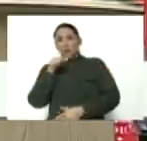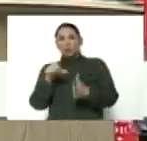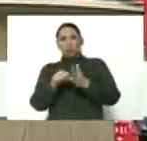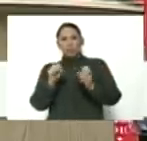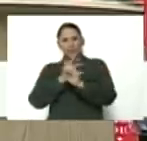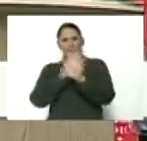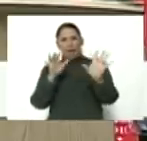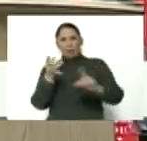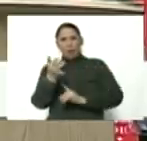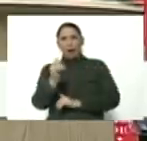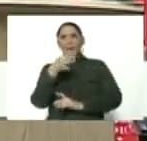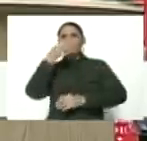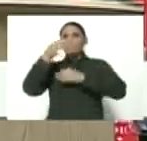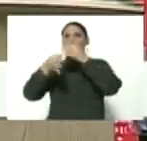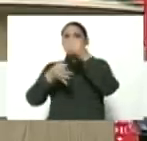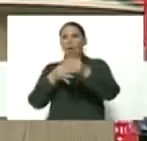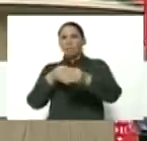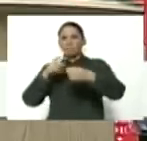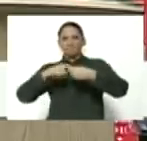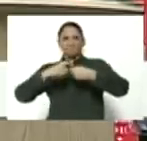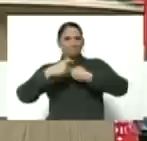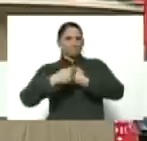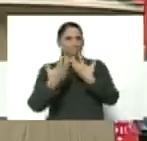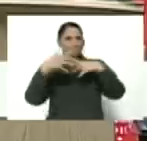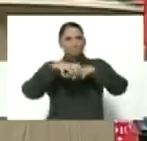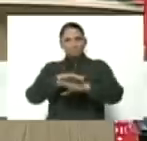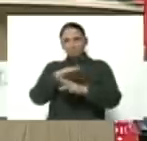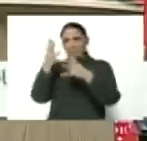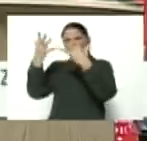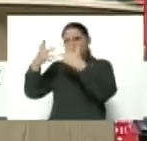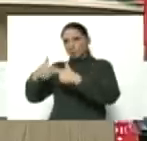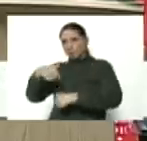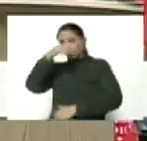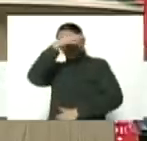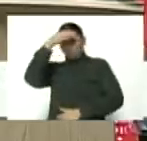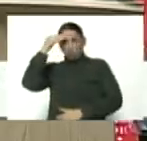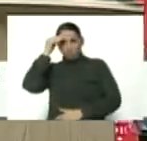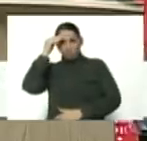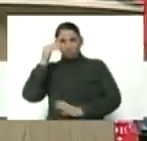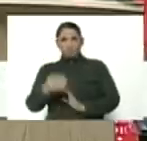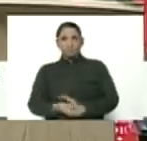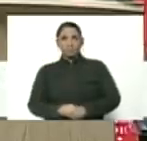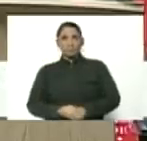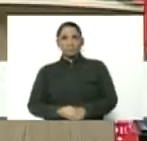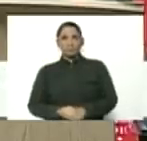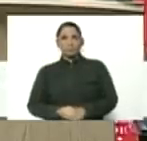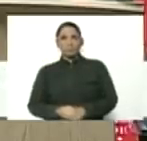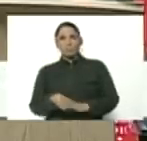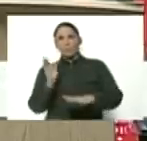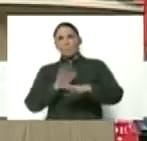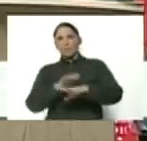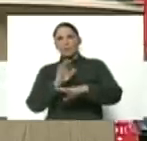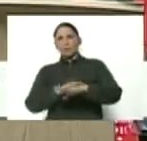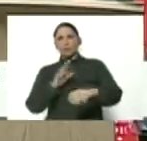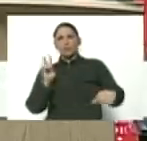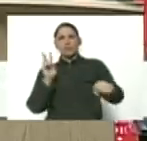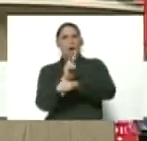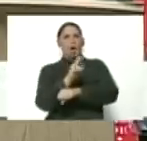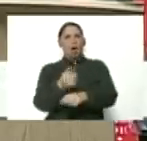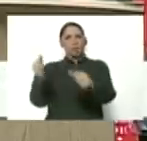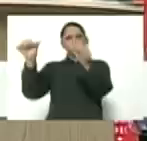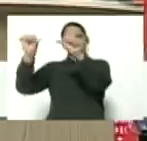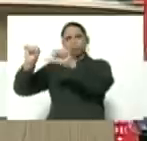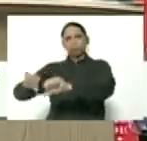clara el involucramiento de la administración Trump en los hechos violentos, ruines